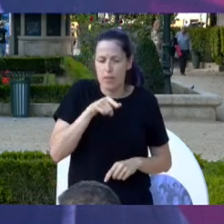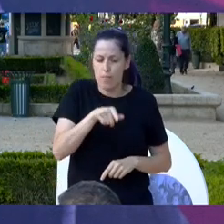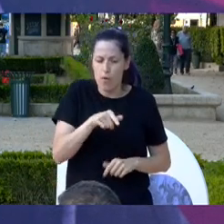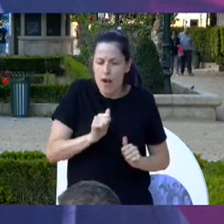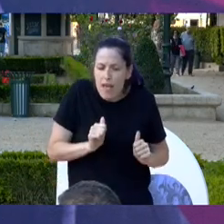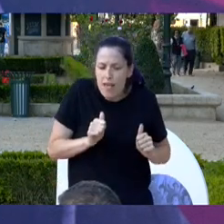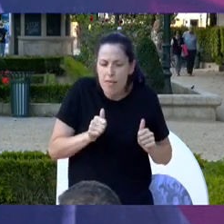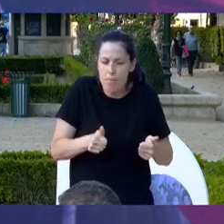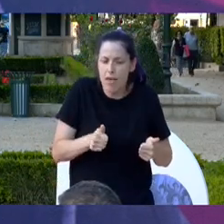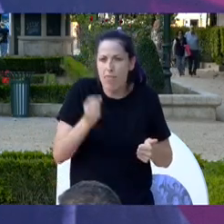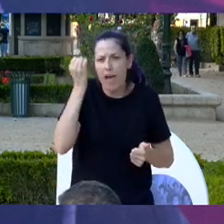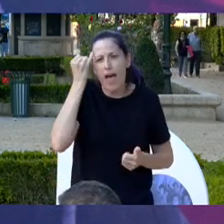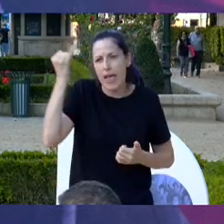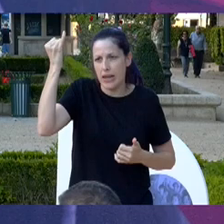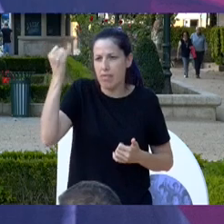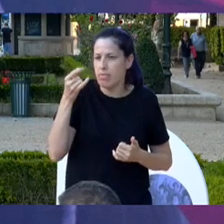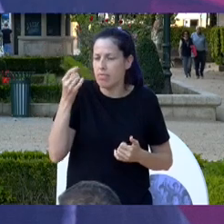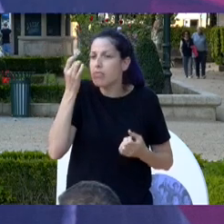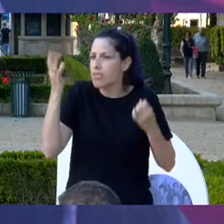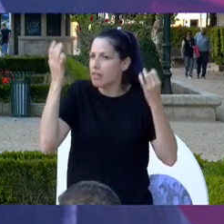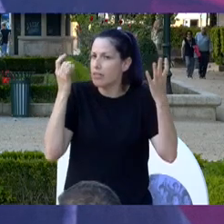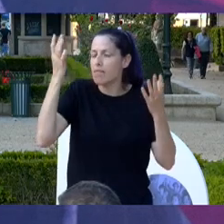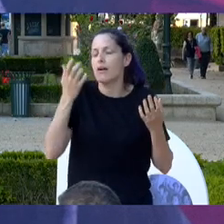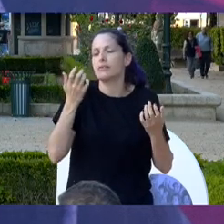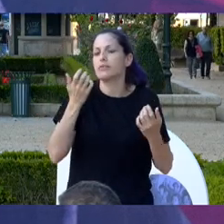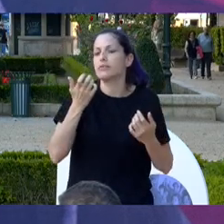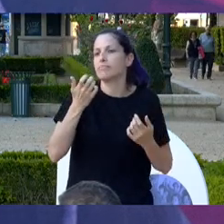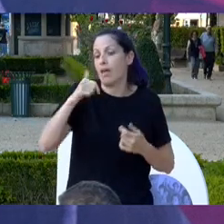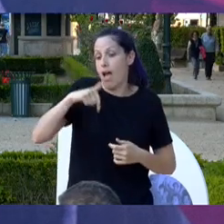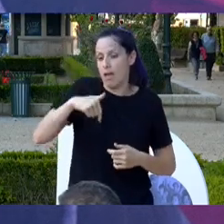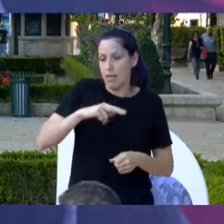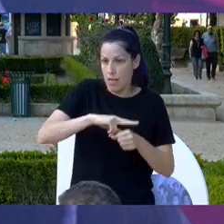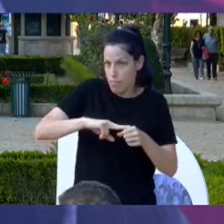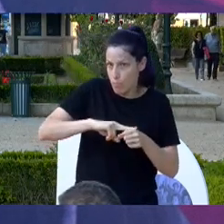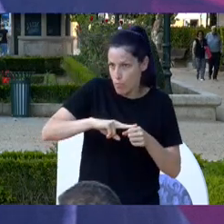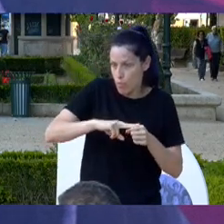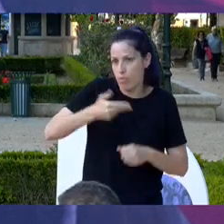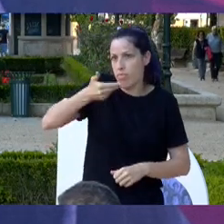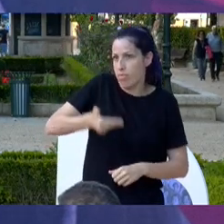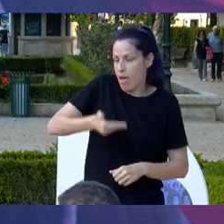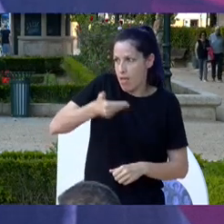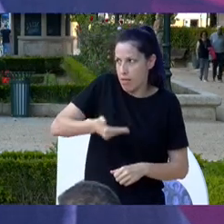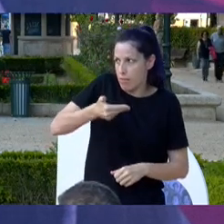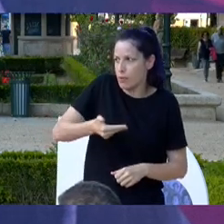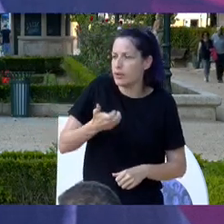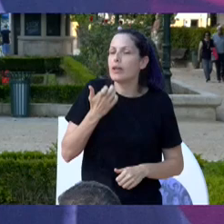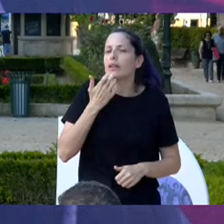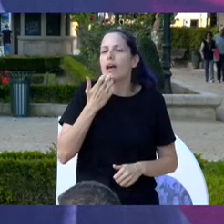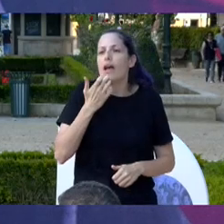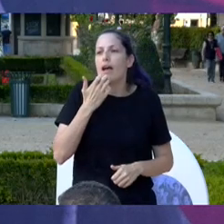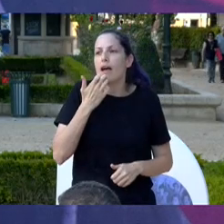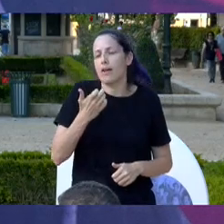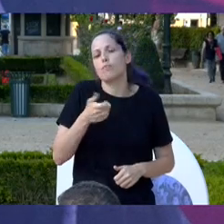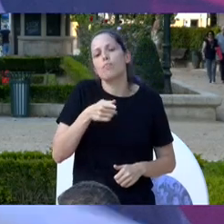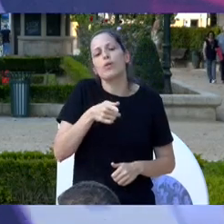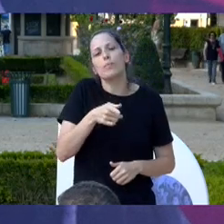iniciativas que tuvieron tanta repercusión a nuestra provincia, como por ejemplo, pues la Junta de Ampliación de Estudios, que lo que